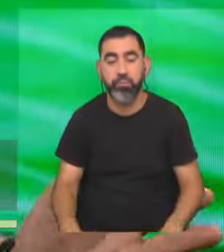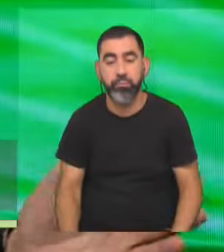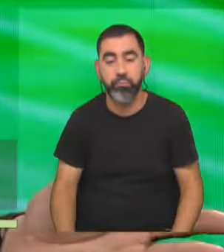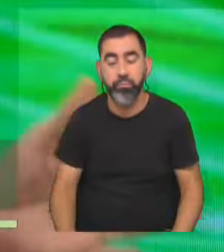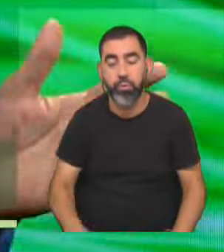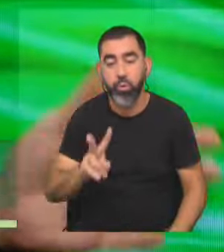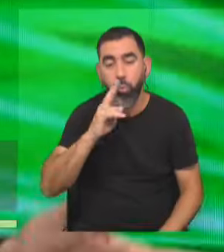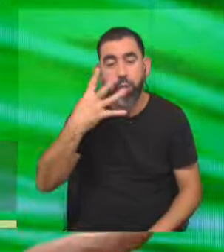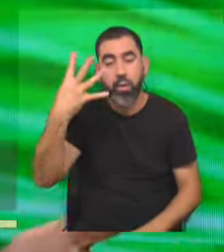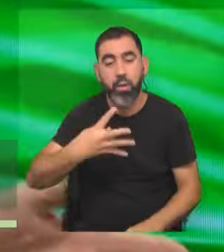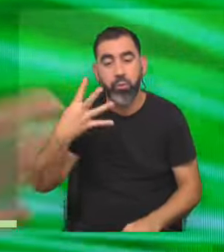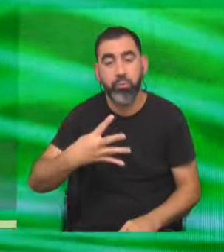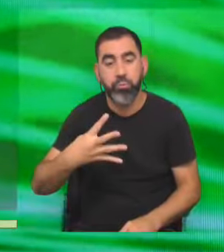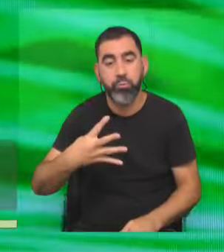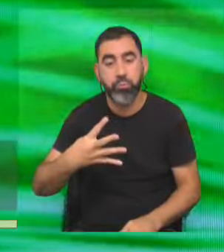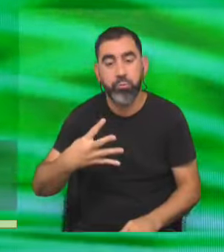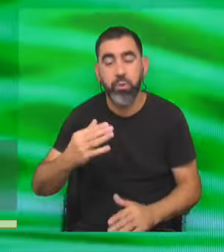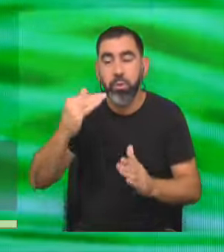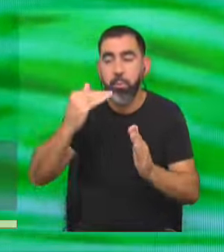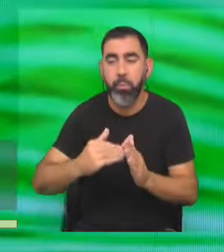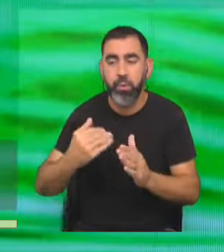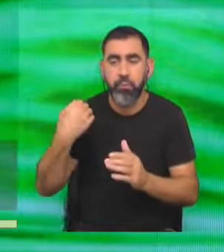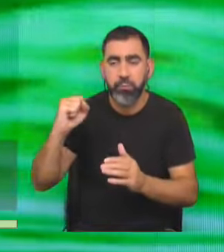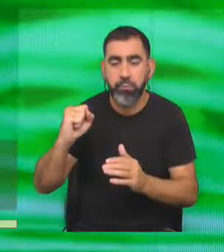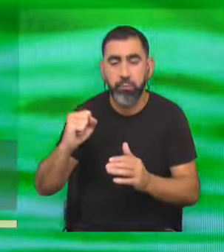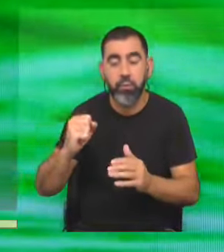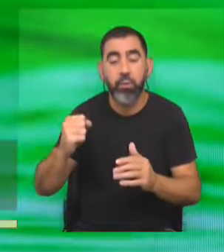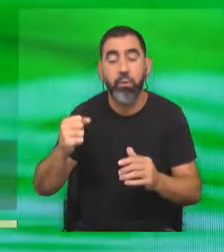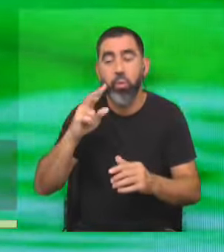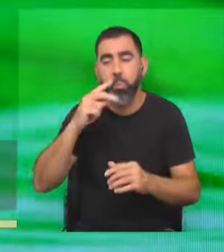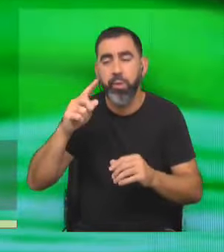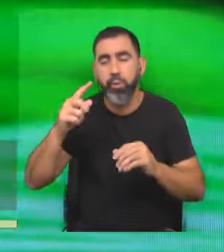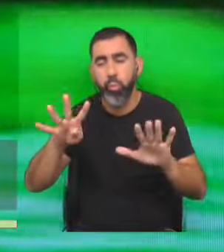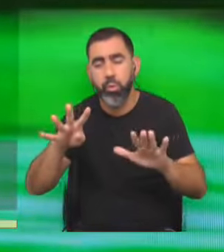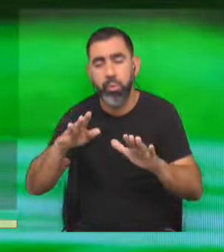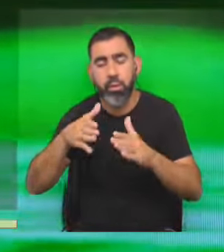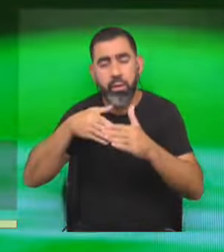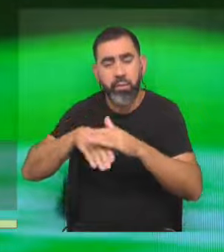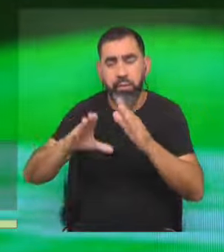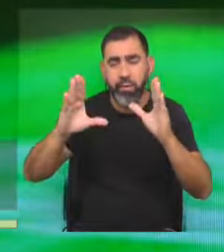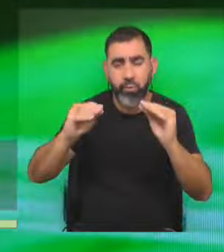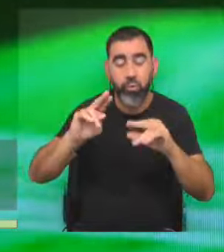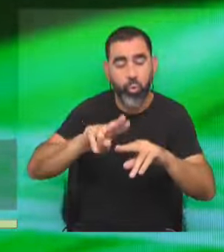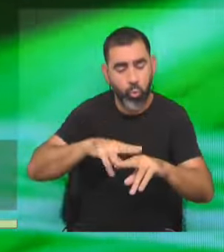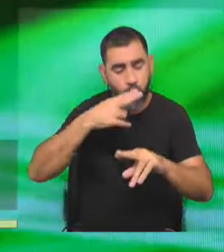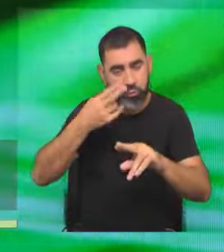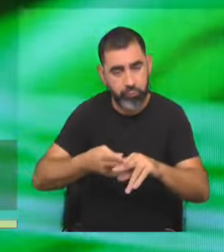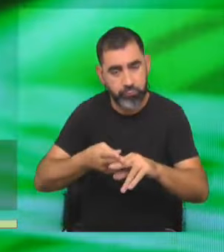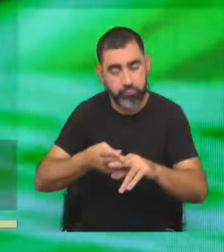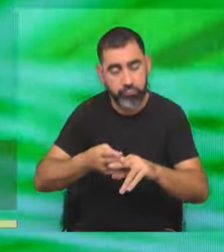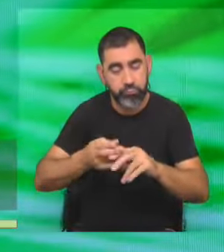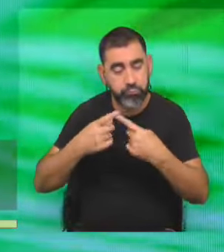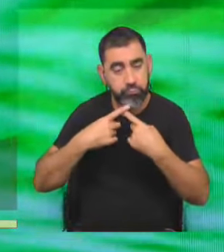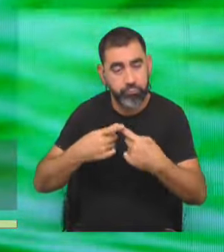2014 tuvimos la baja de la imputabilidad el 2019 la militarización y los allanamientos nocturnos vuelve ahora a estar en